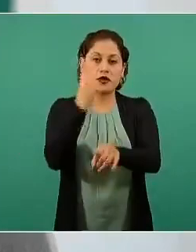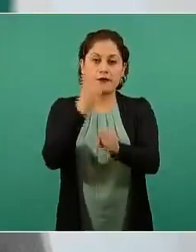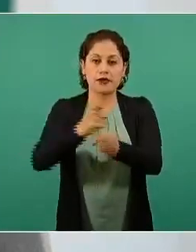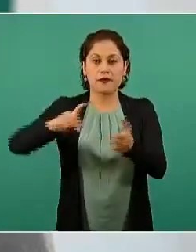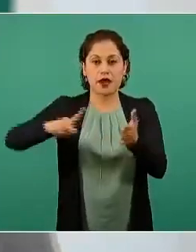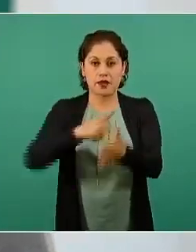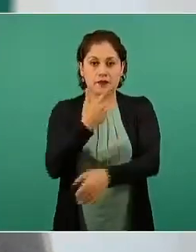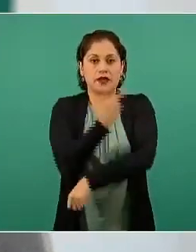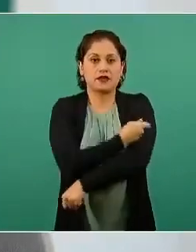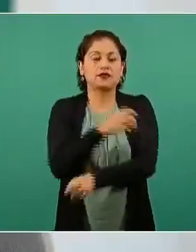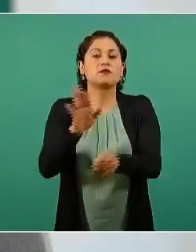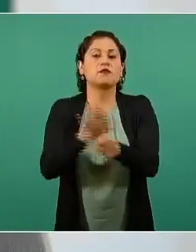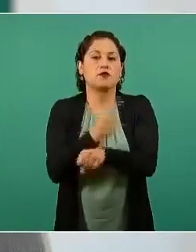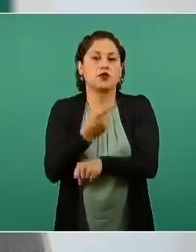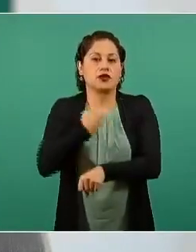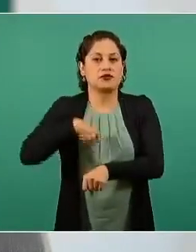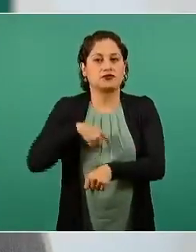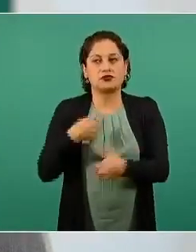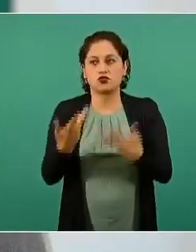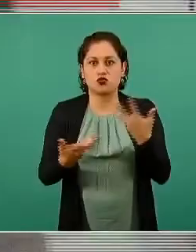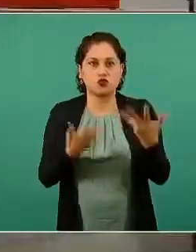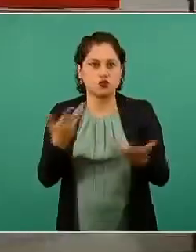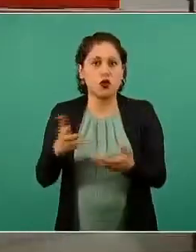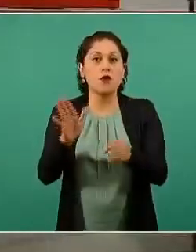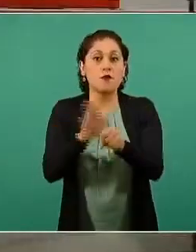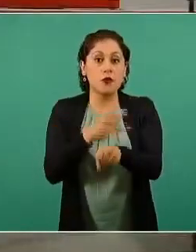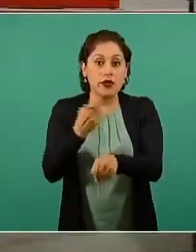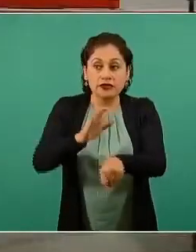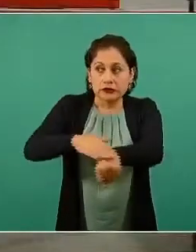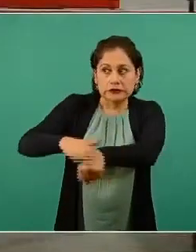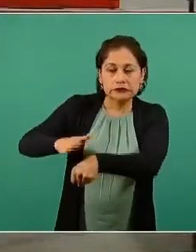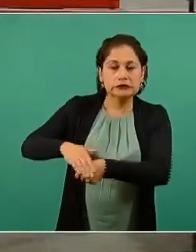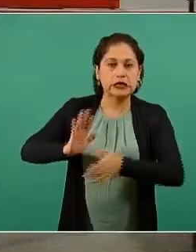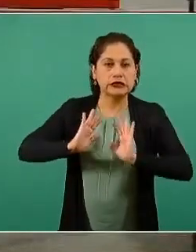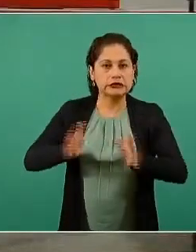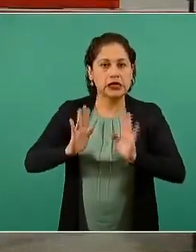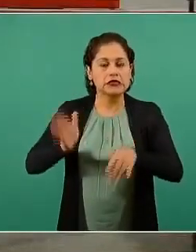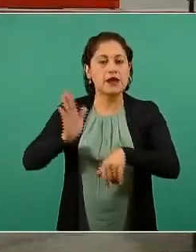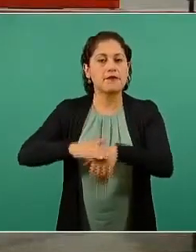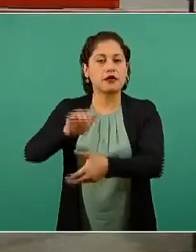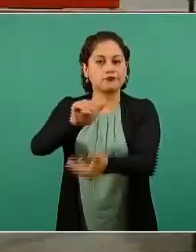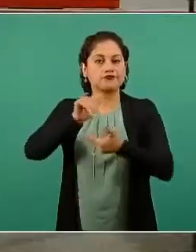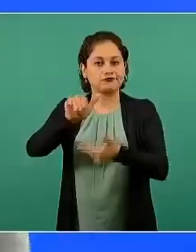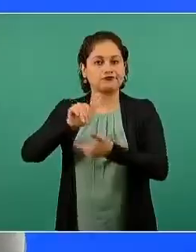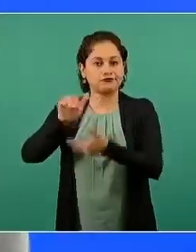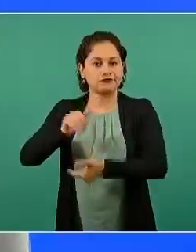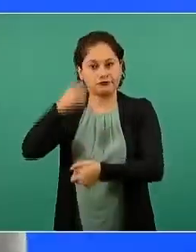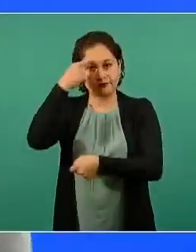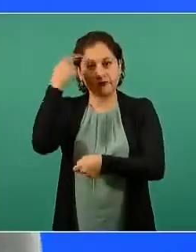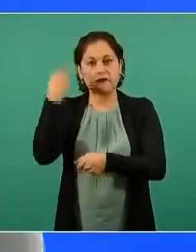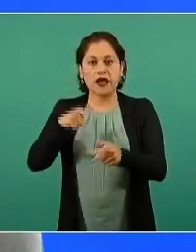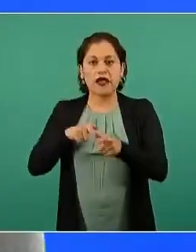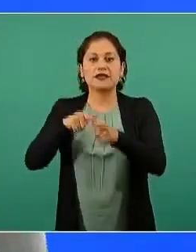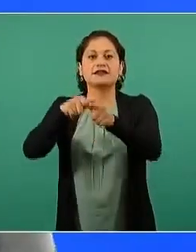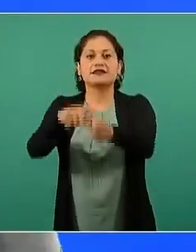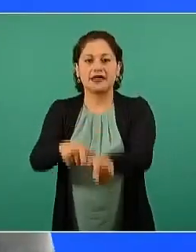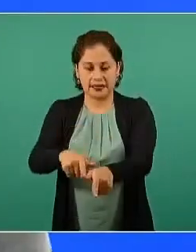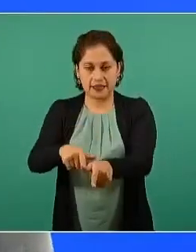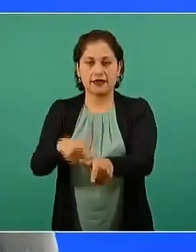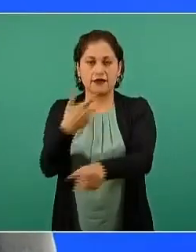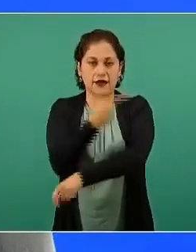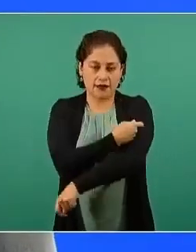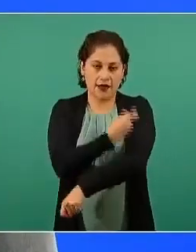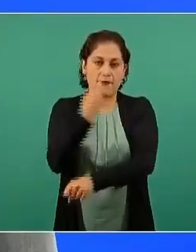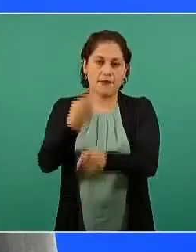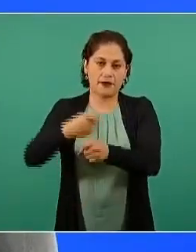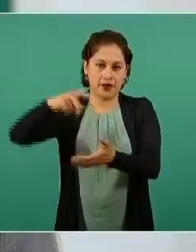eso necesitamos acelerar la recepción de vacunas para seguir vacunando con una dosis, iniciando los esquemas, sabiendo que